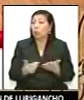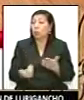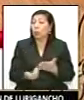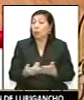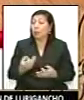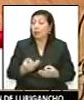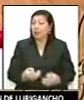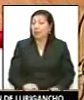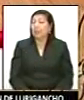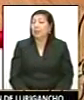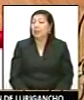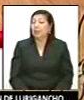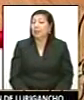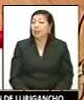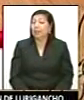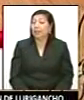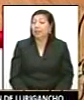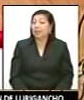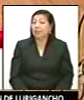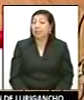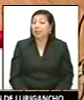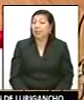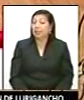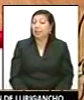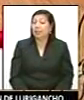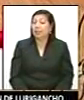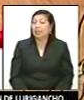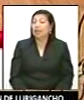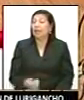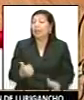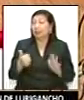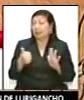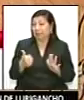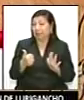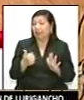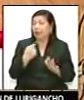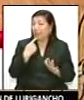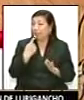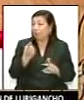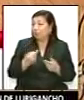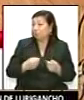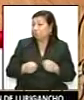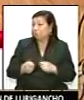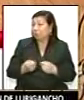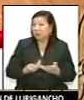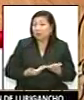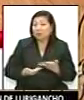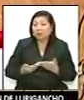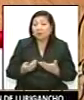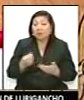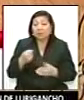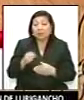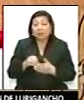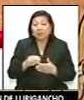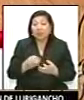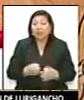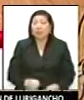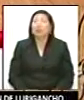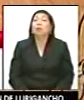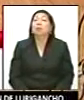cálculo. La autógrafa 6. La autógrafa que genera distorsiones en la regulación de los conceptos